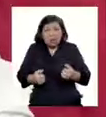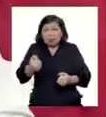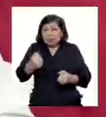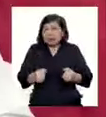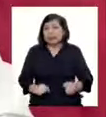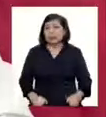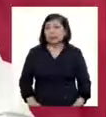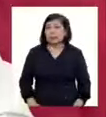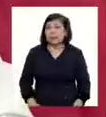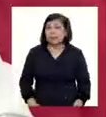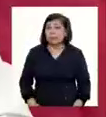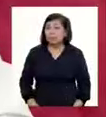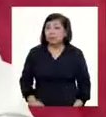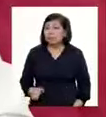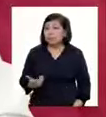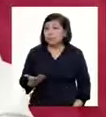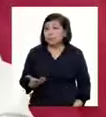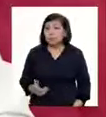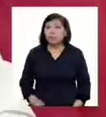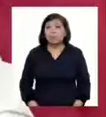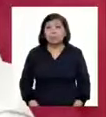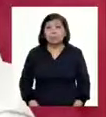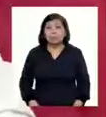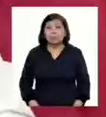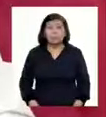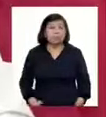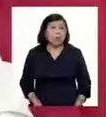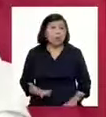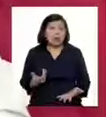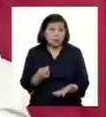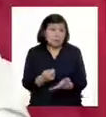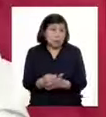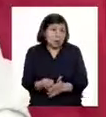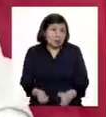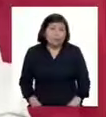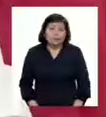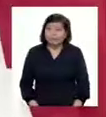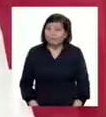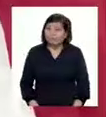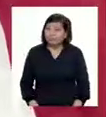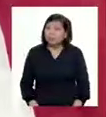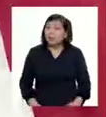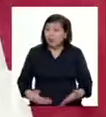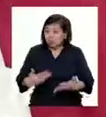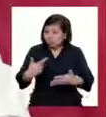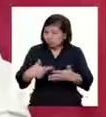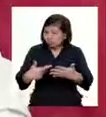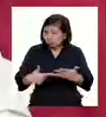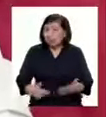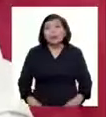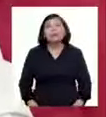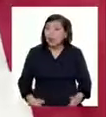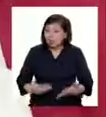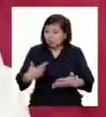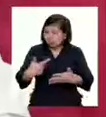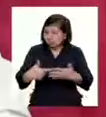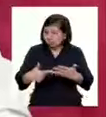transportistas, que iban a ser, digamos, extorsionados, y diversas cuestiones adicionales.